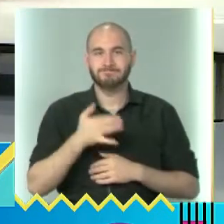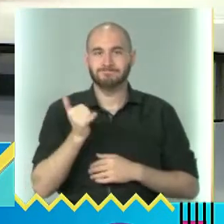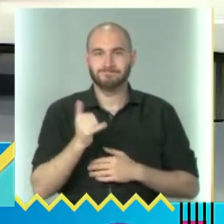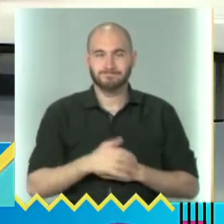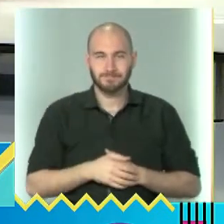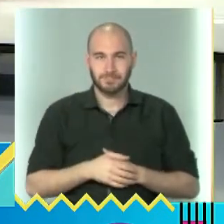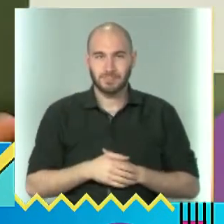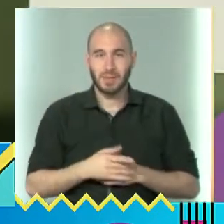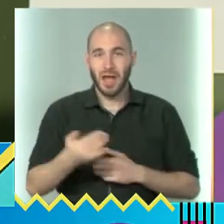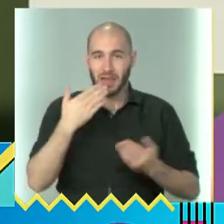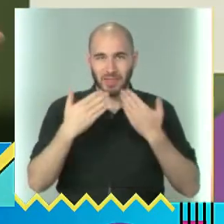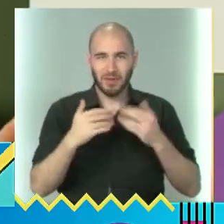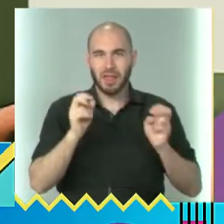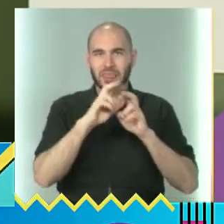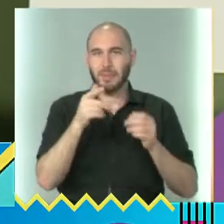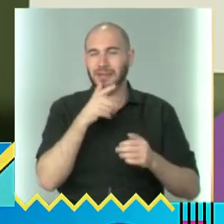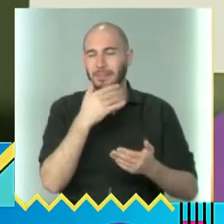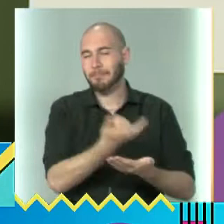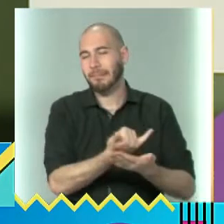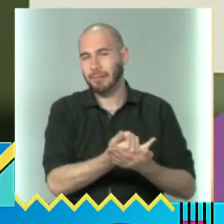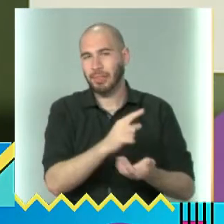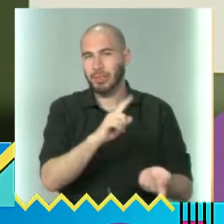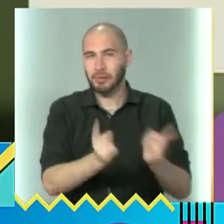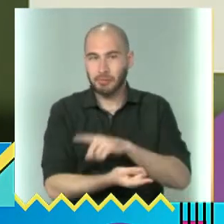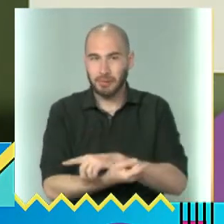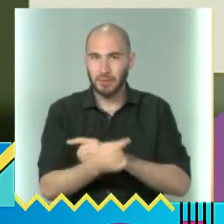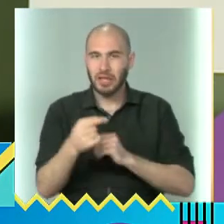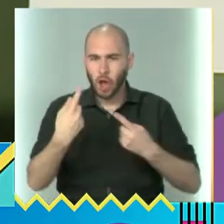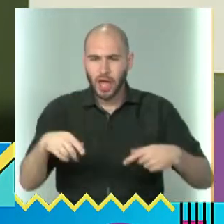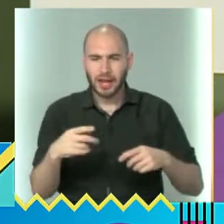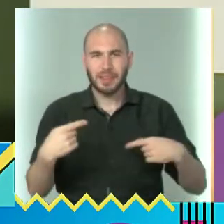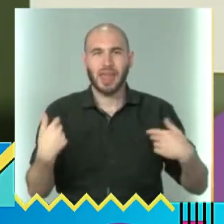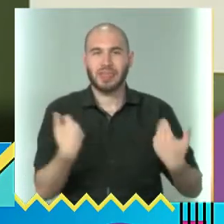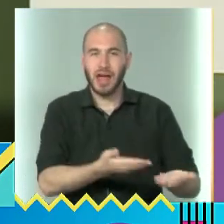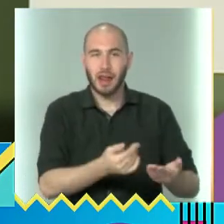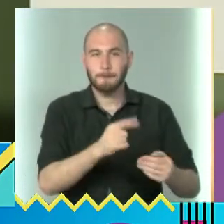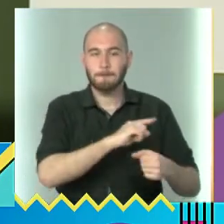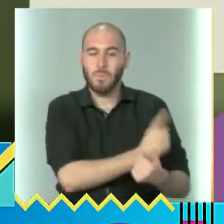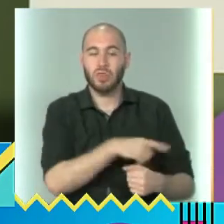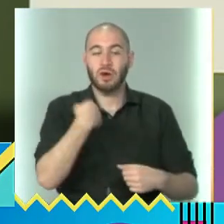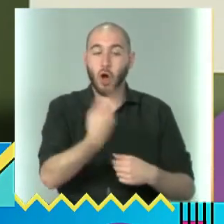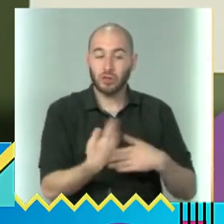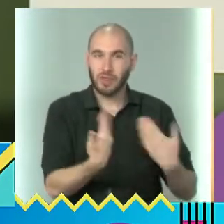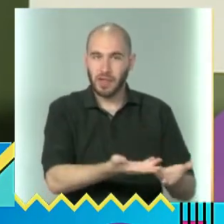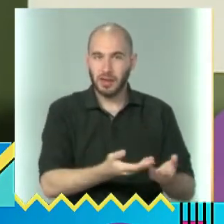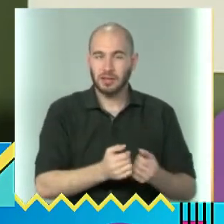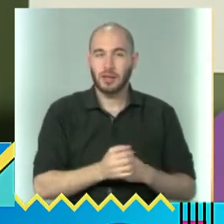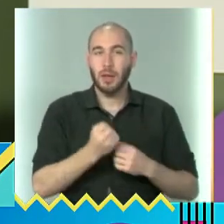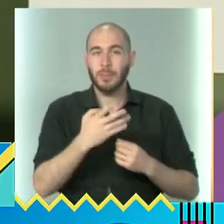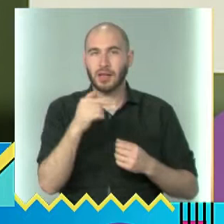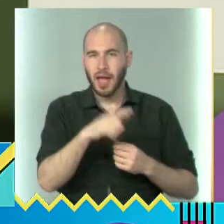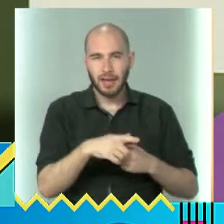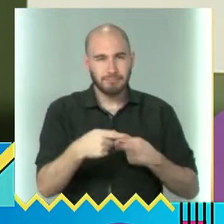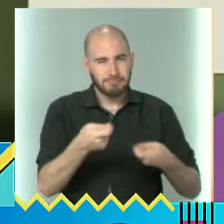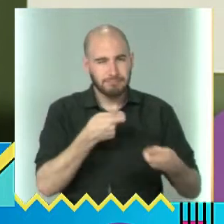cual. Uno lo decíamos recién, una cuestión inofensiva y en definitiva uno le está dando herramientas a otro poder, en definitiva, ¿no? Porque ahí ya se empiezan a